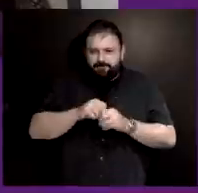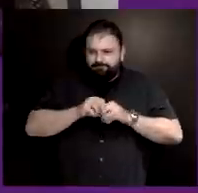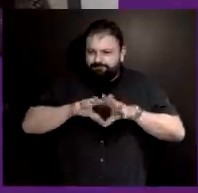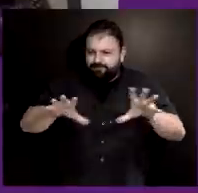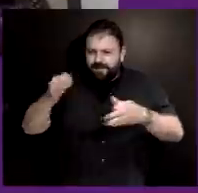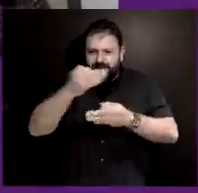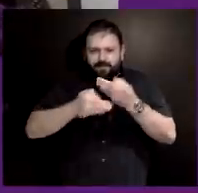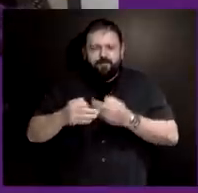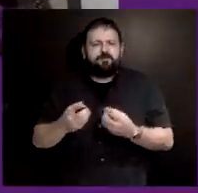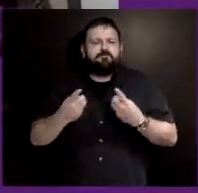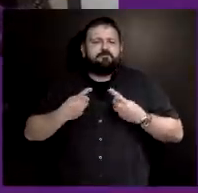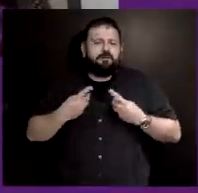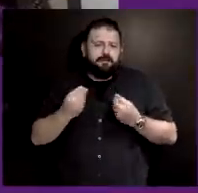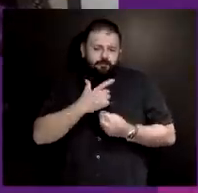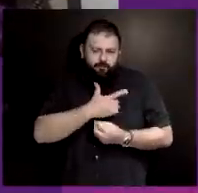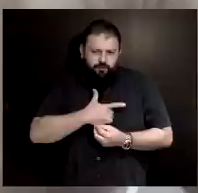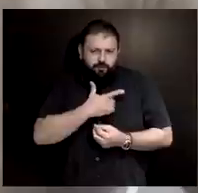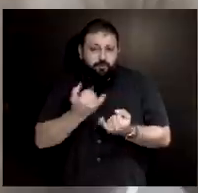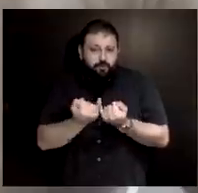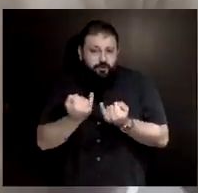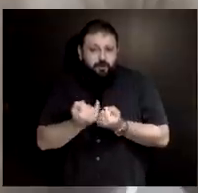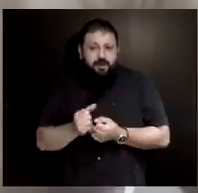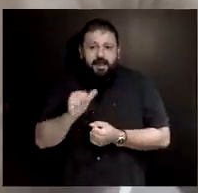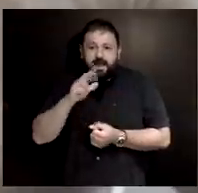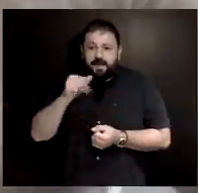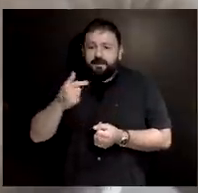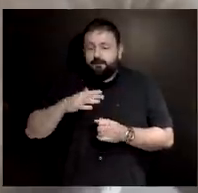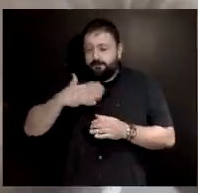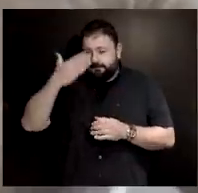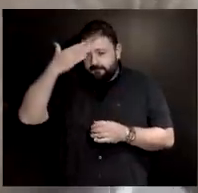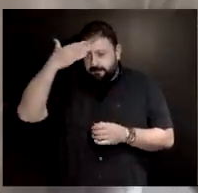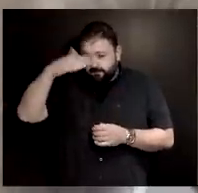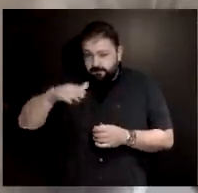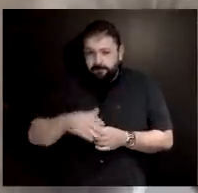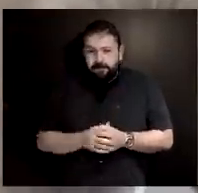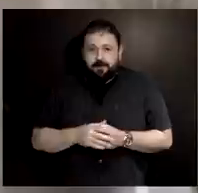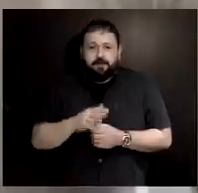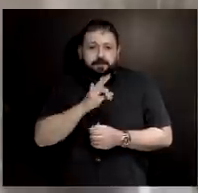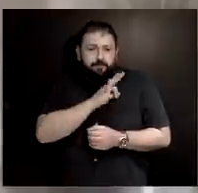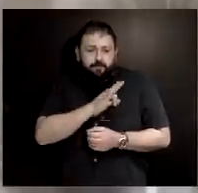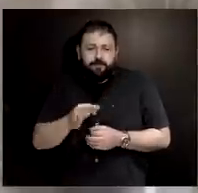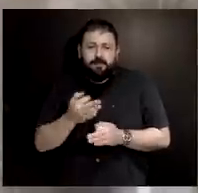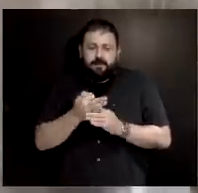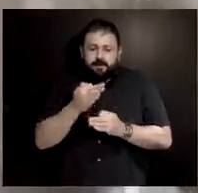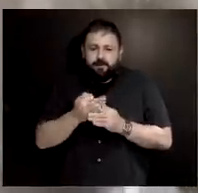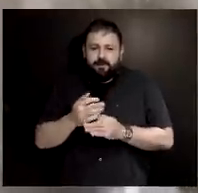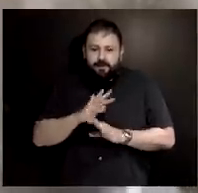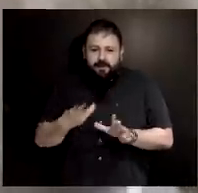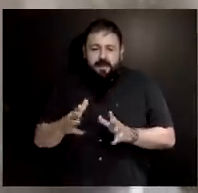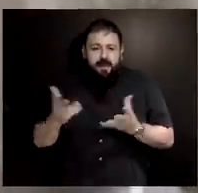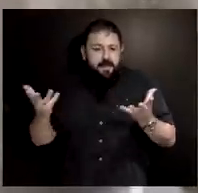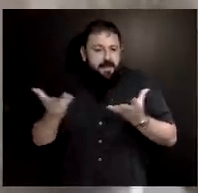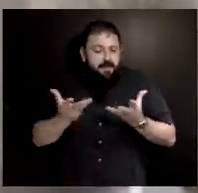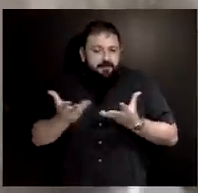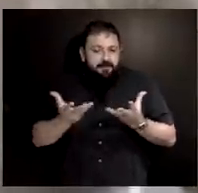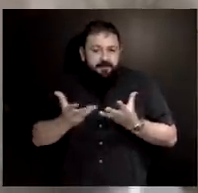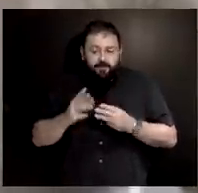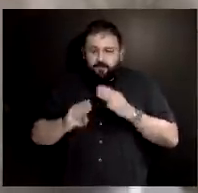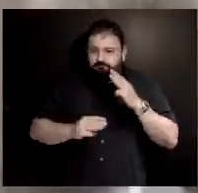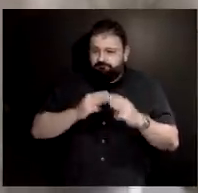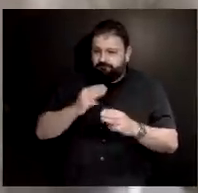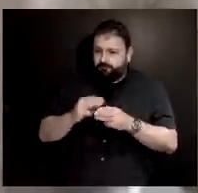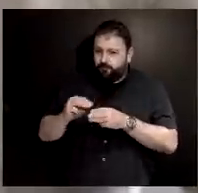mucho gusto. Muchas gracias, Ari. Y bueno, para los que no sepan, si podrán notar, estamos ya haciendo Mundo